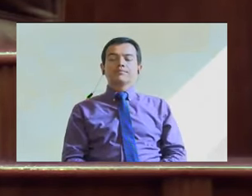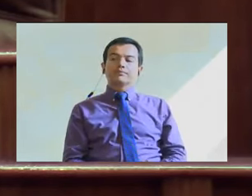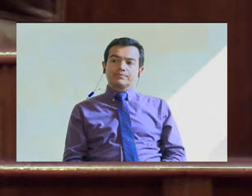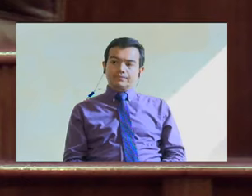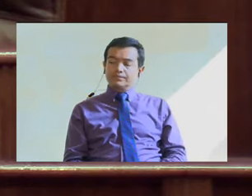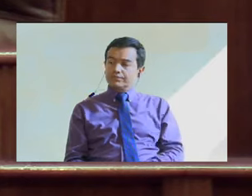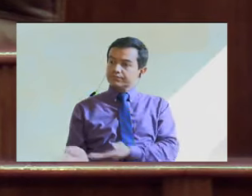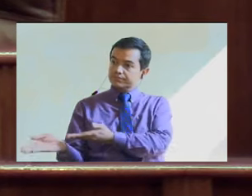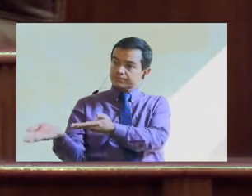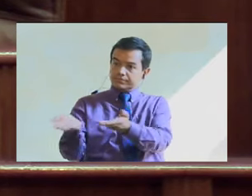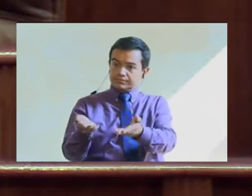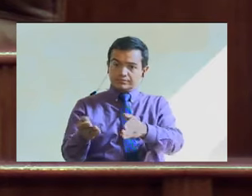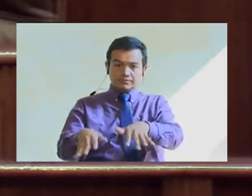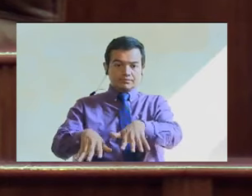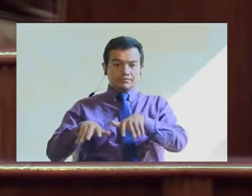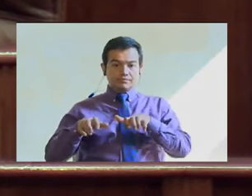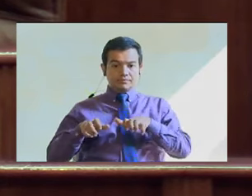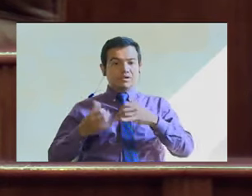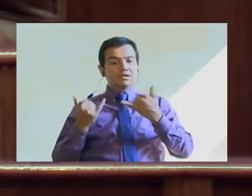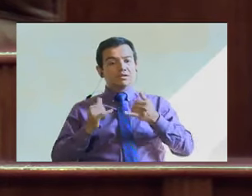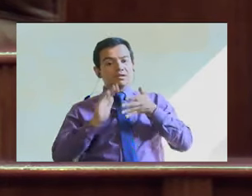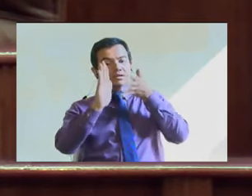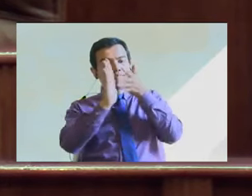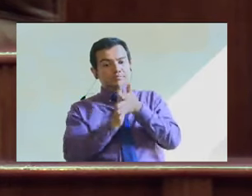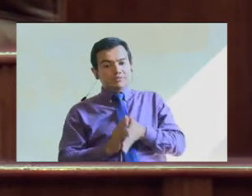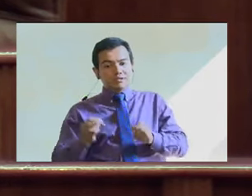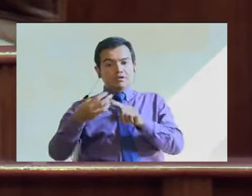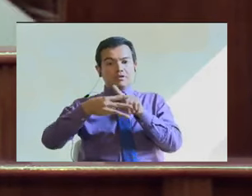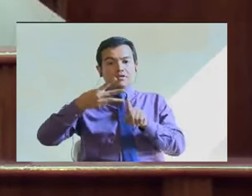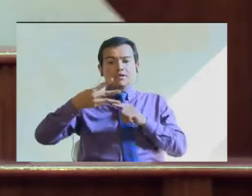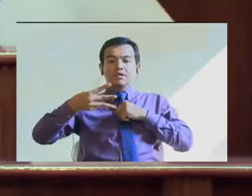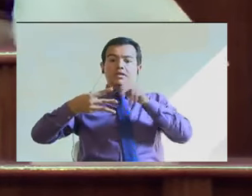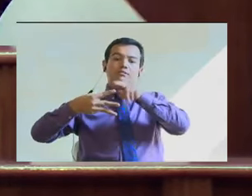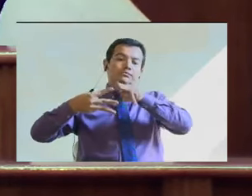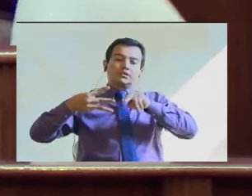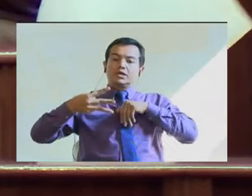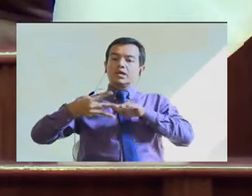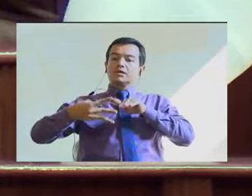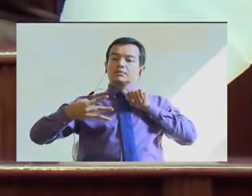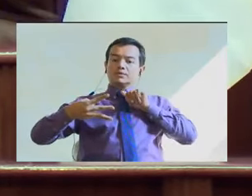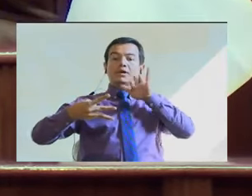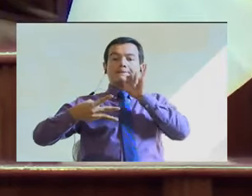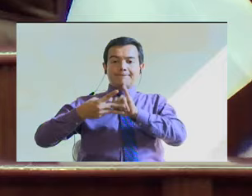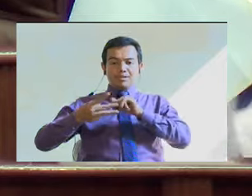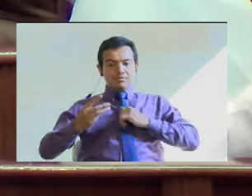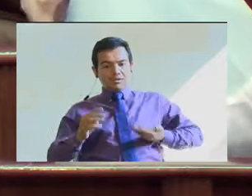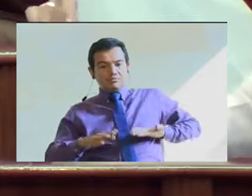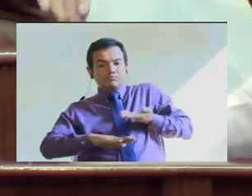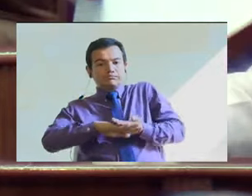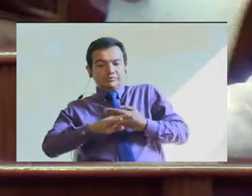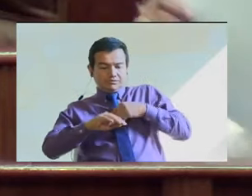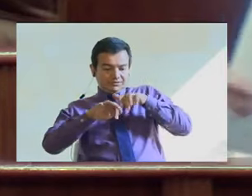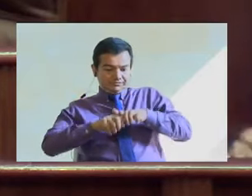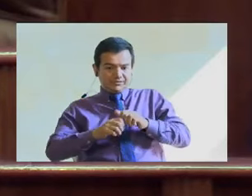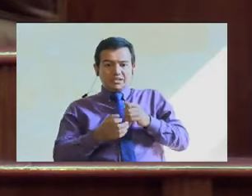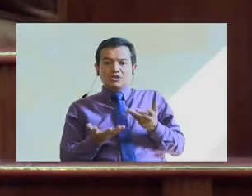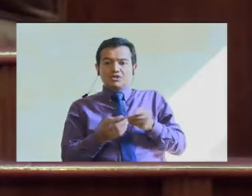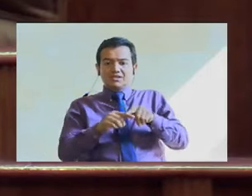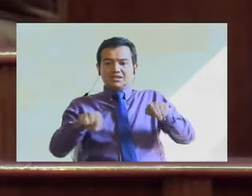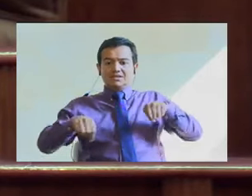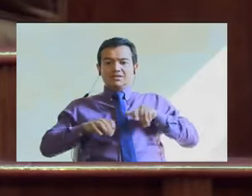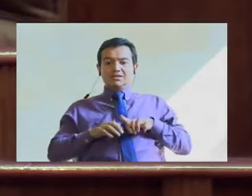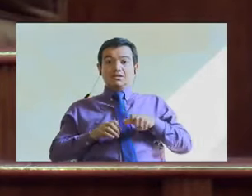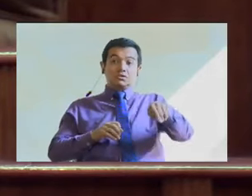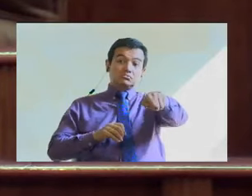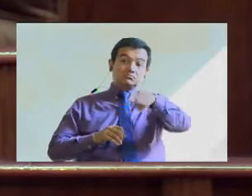la plenaria señora presidenta han sido le dio los tres impedimentos que hasta el momento reposan en la secretaria para que lo someta a consideración